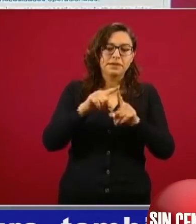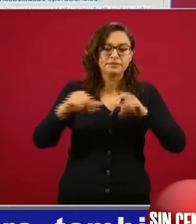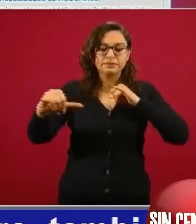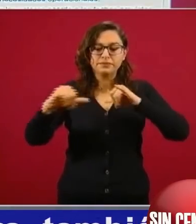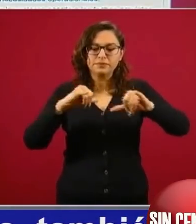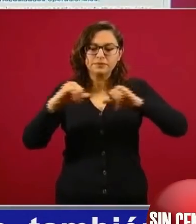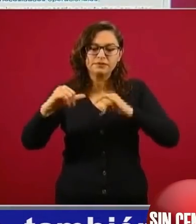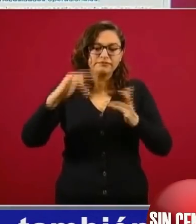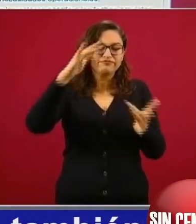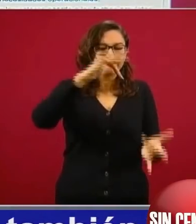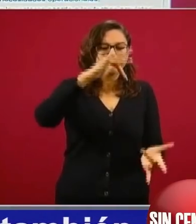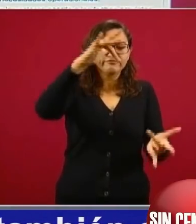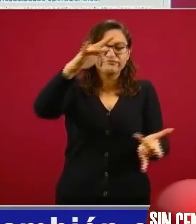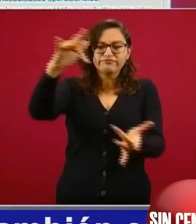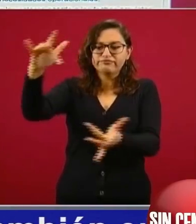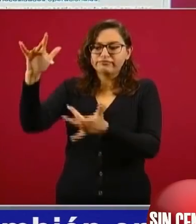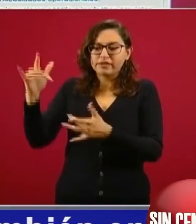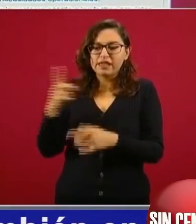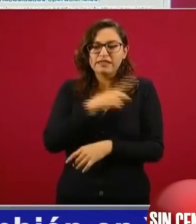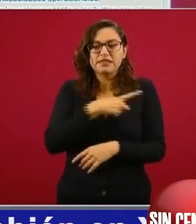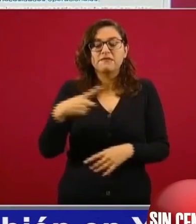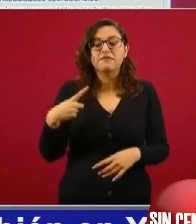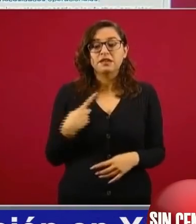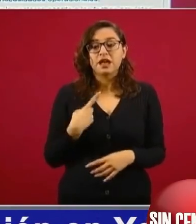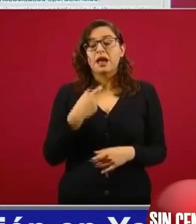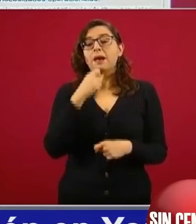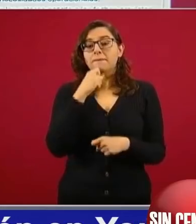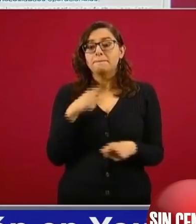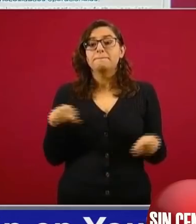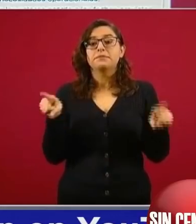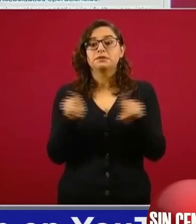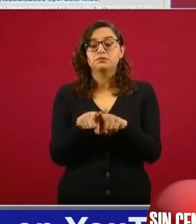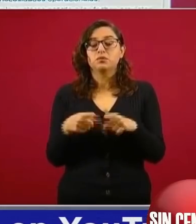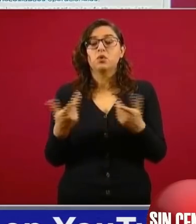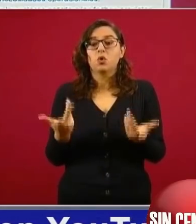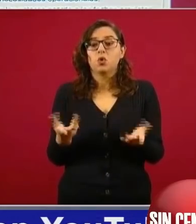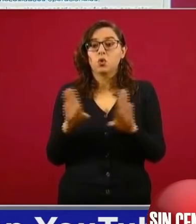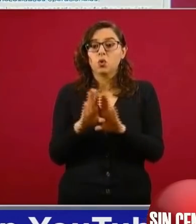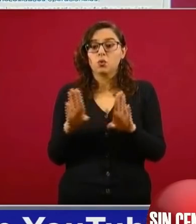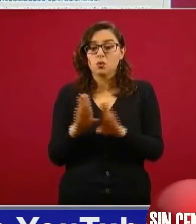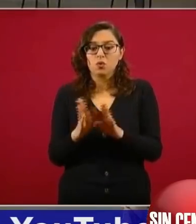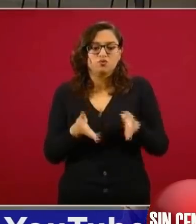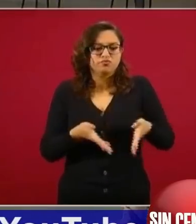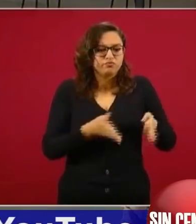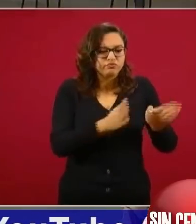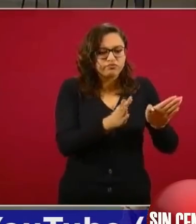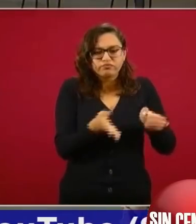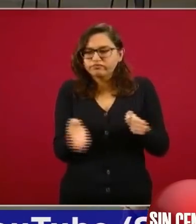específicas que debieran de tener, qué desplazamiento debieran de tener las pistas.